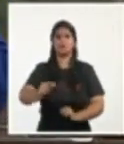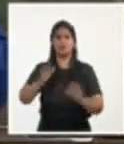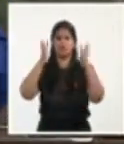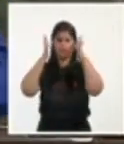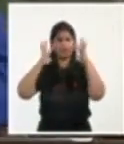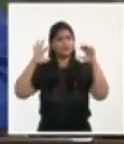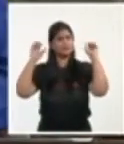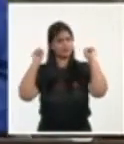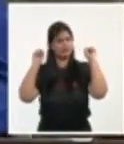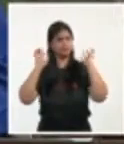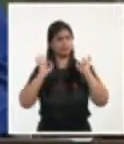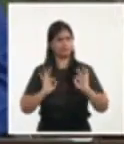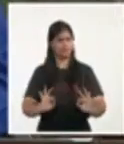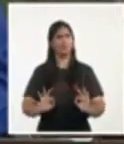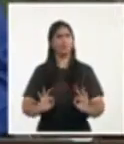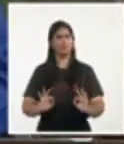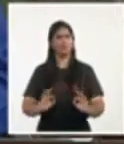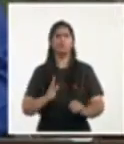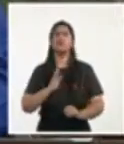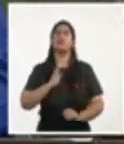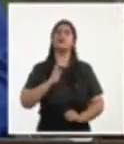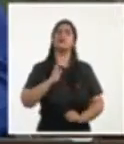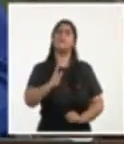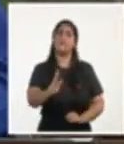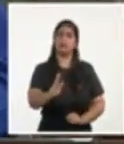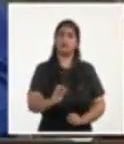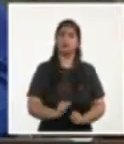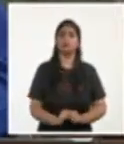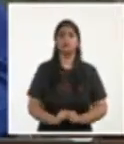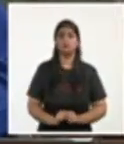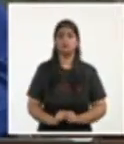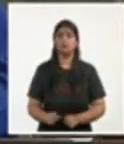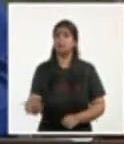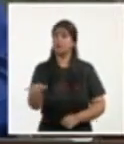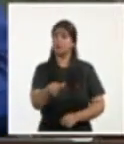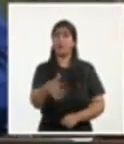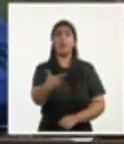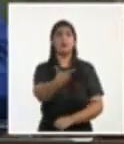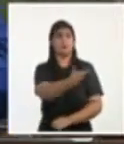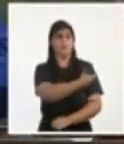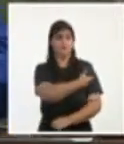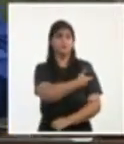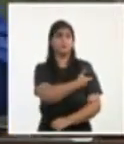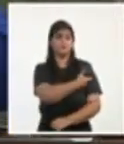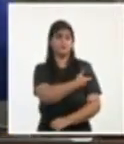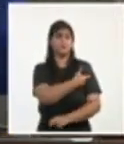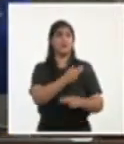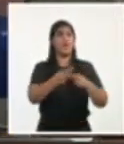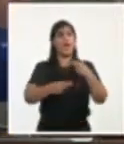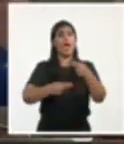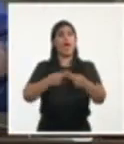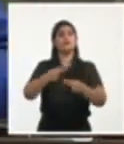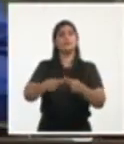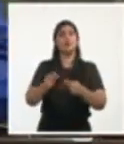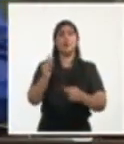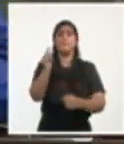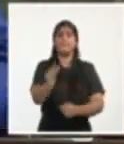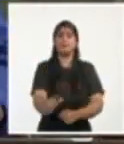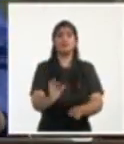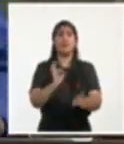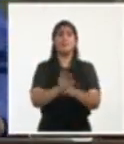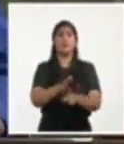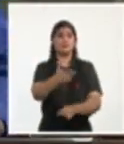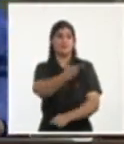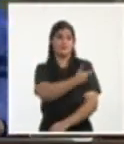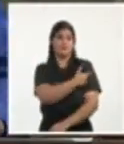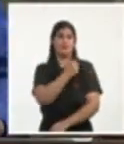adecuada, apliquemos las vacunas, pero también hay que ser responsables con el hecho de la vacuna. Si una persona se empieza a vacunar con una primera dosis y una segunda